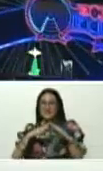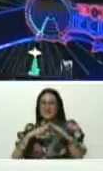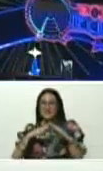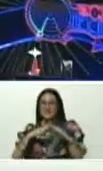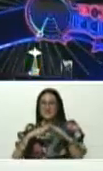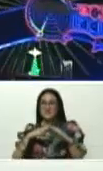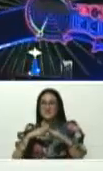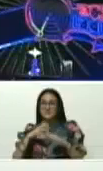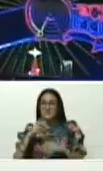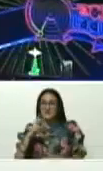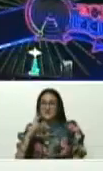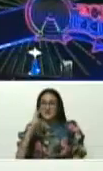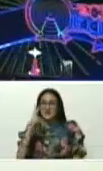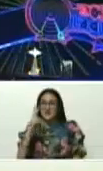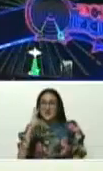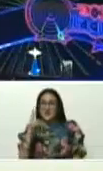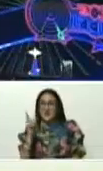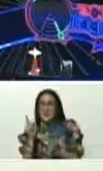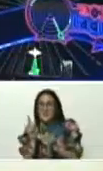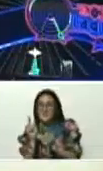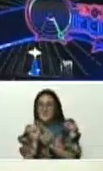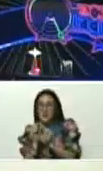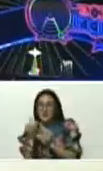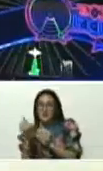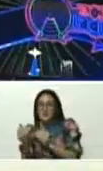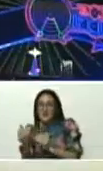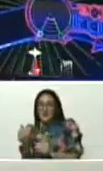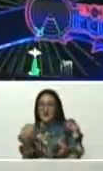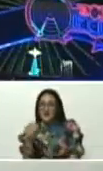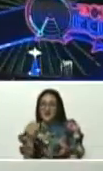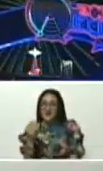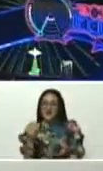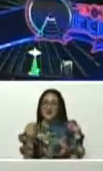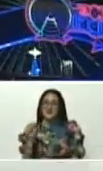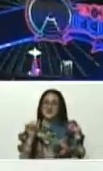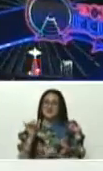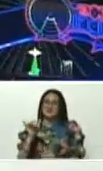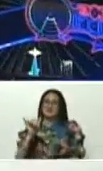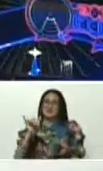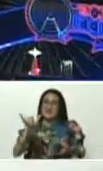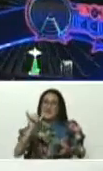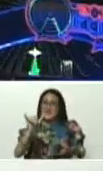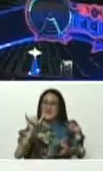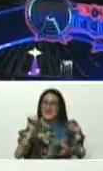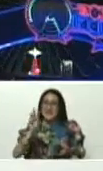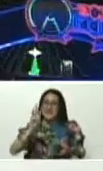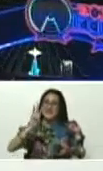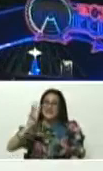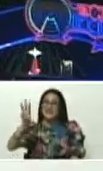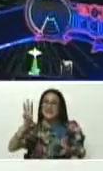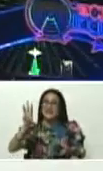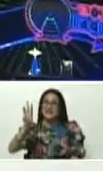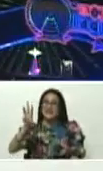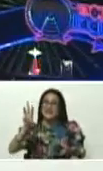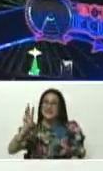a las dos tres cuartos y a las tres